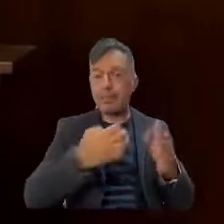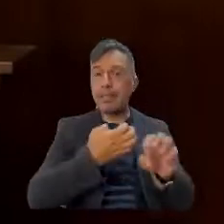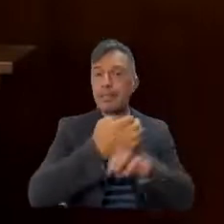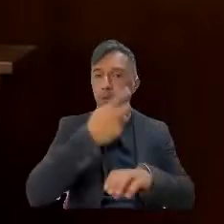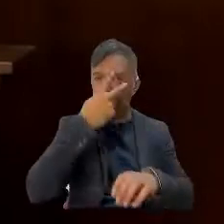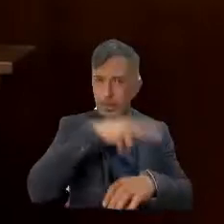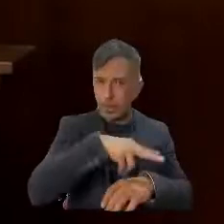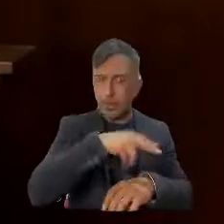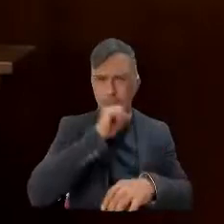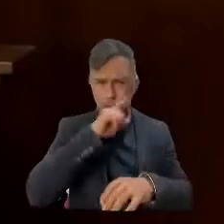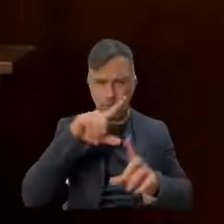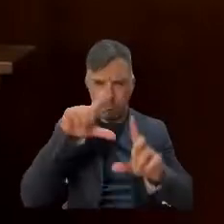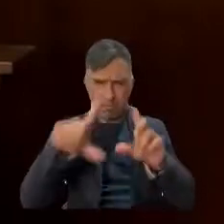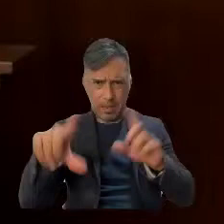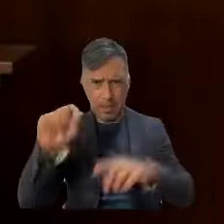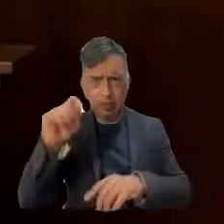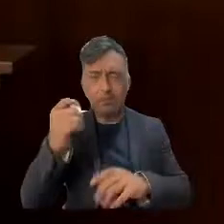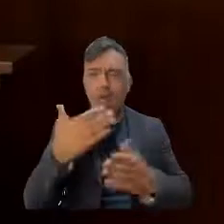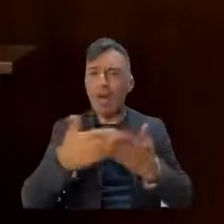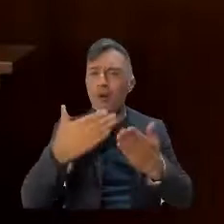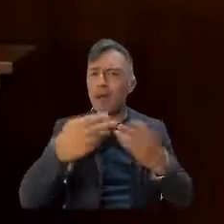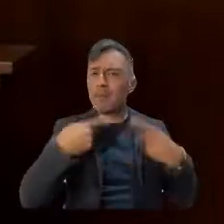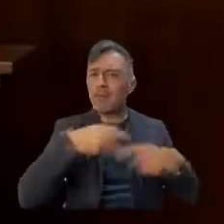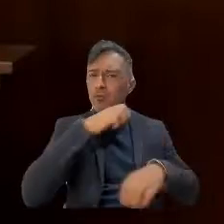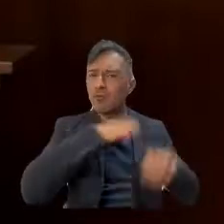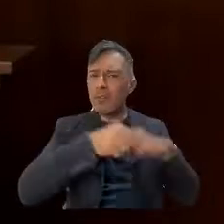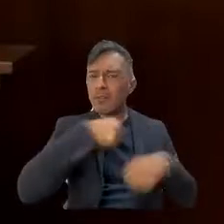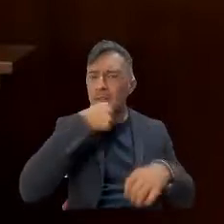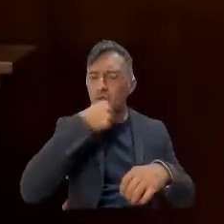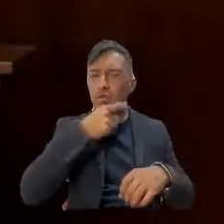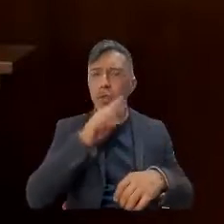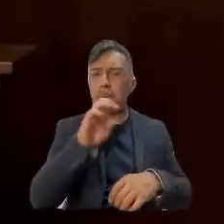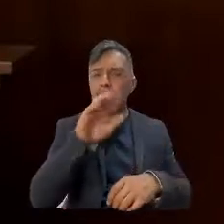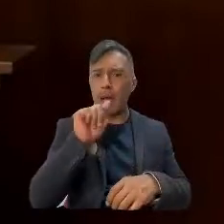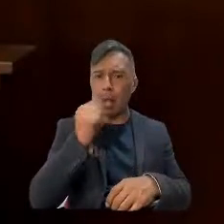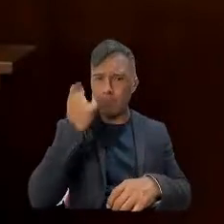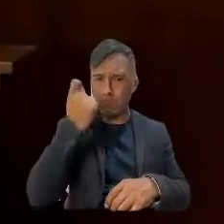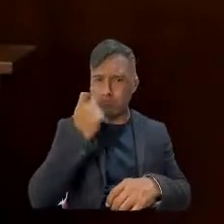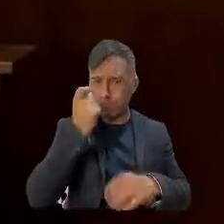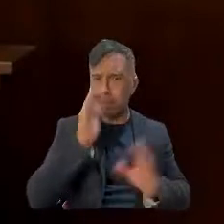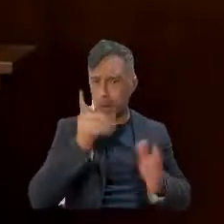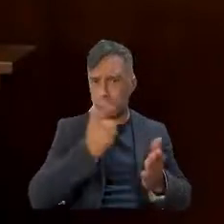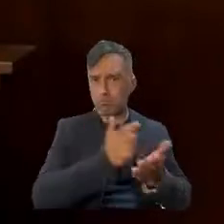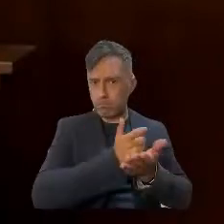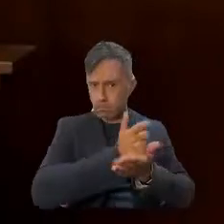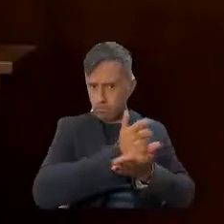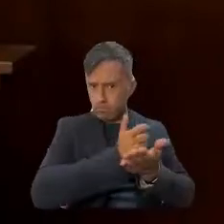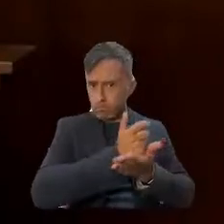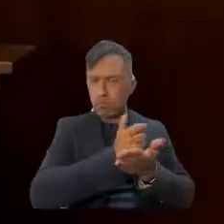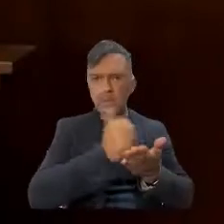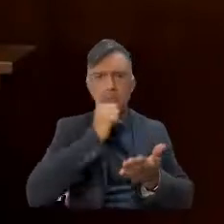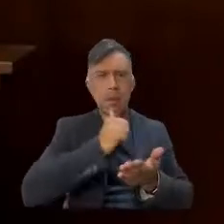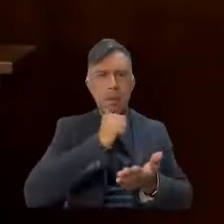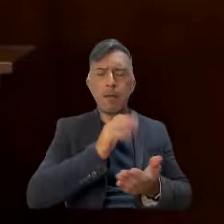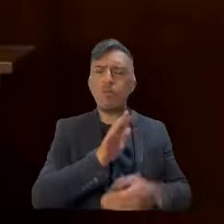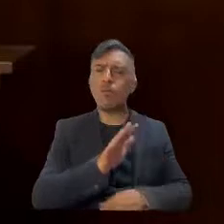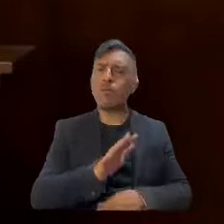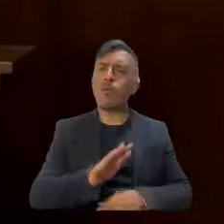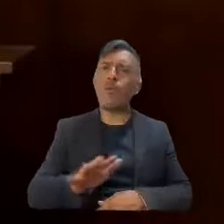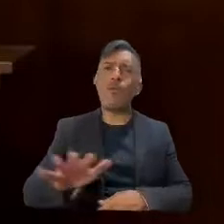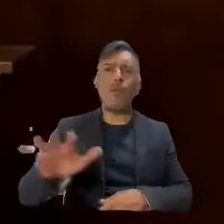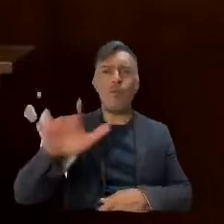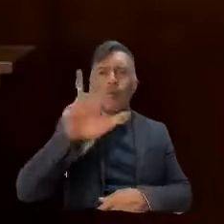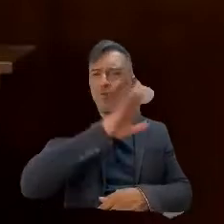todos los adultos mayores hoy en día ya reciben una pensión de adultos mayores. Y siempre universal, sin